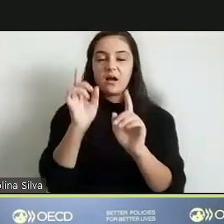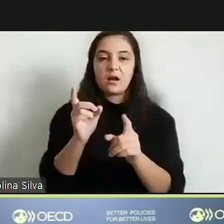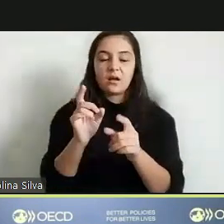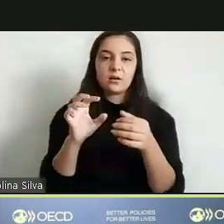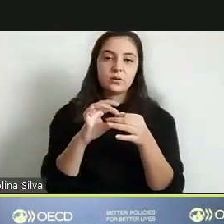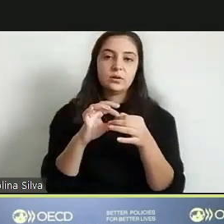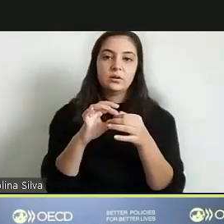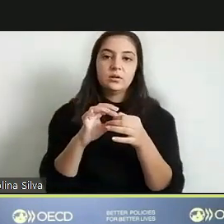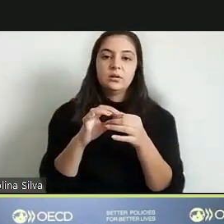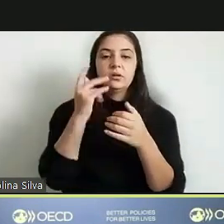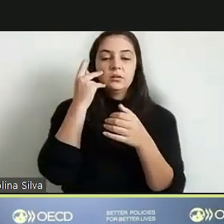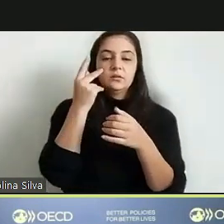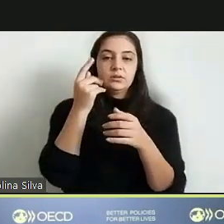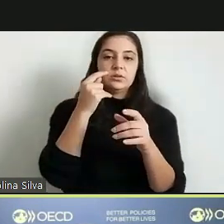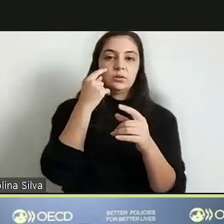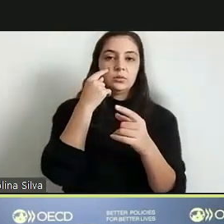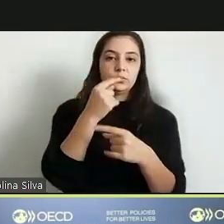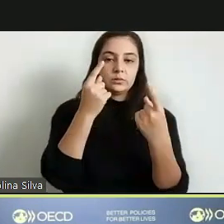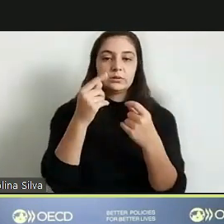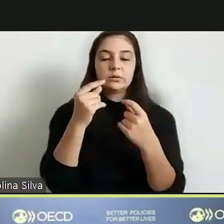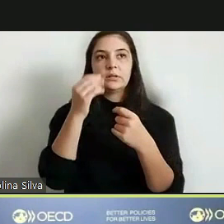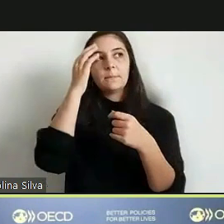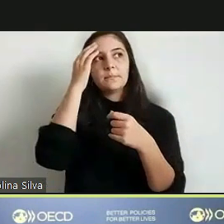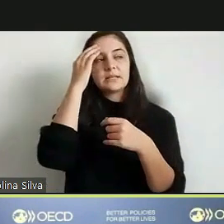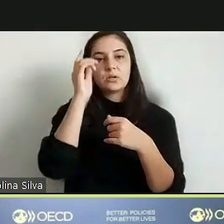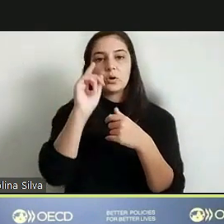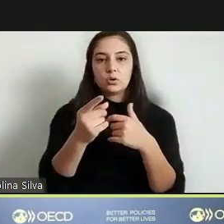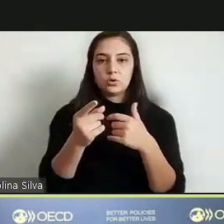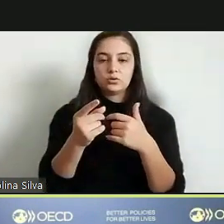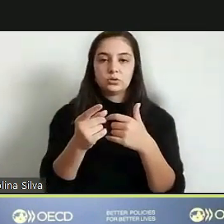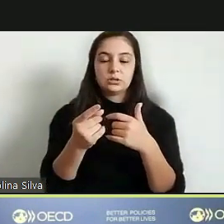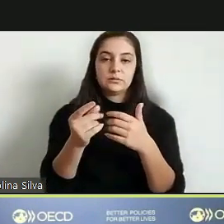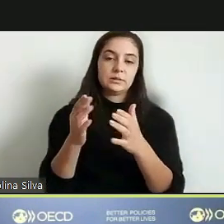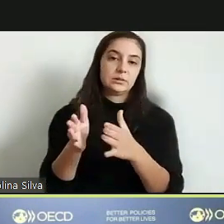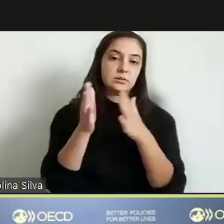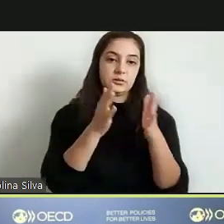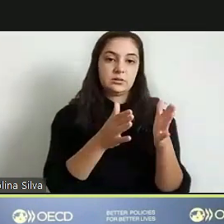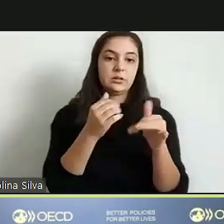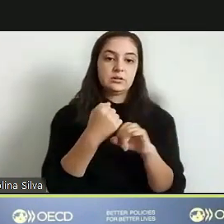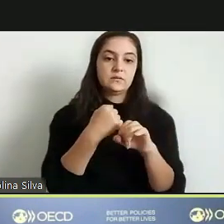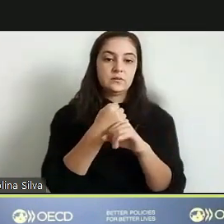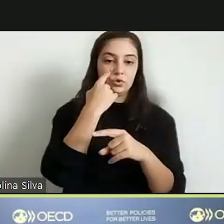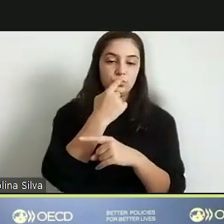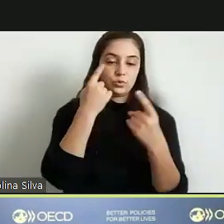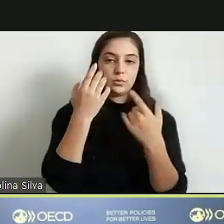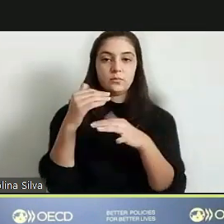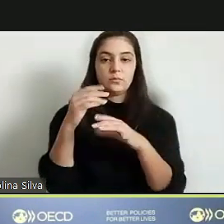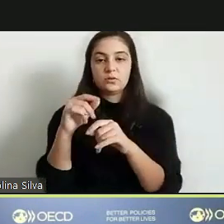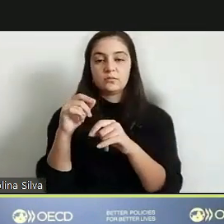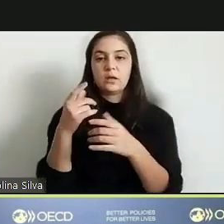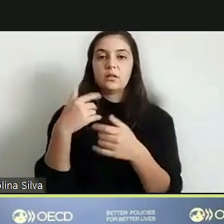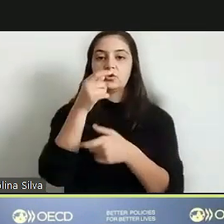integridad pública y las percepciones, tanto de los servidores públicos como de los oficiales